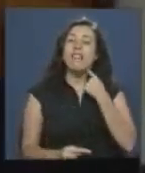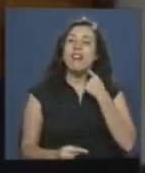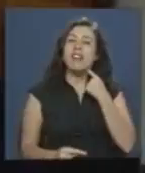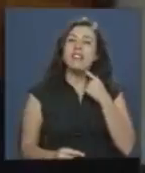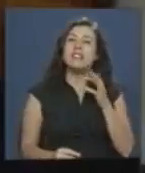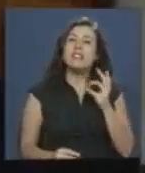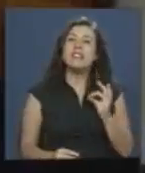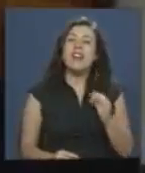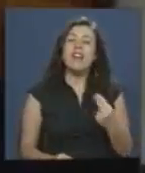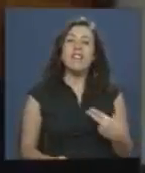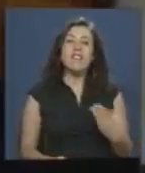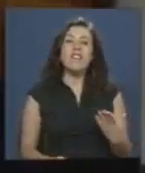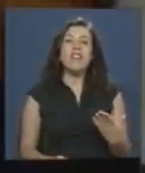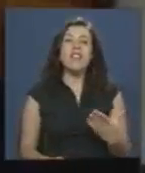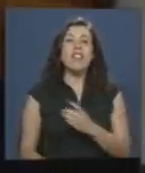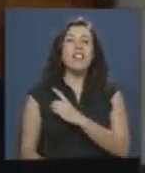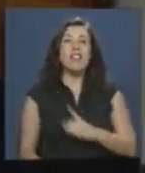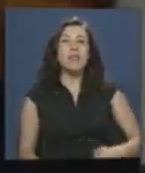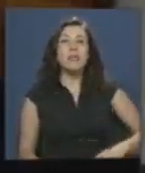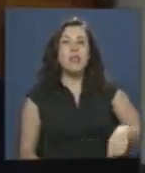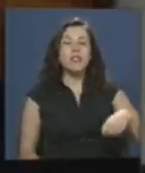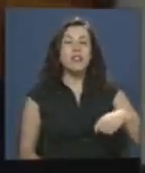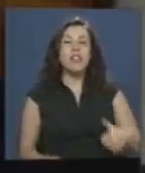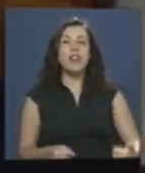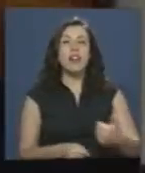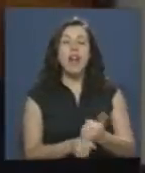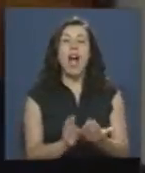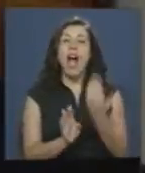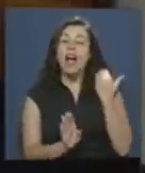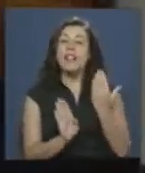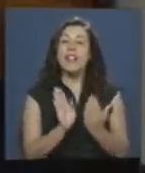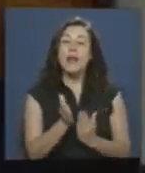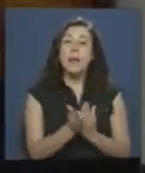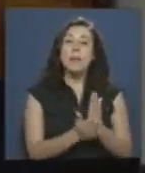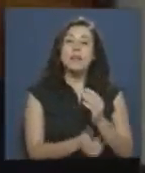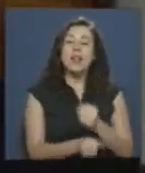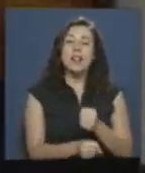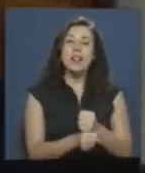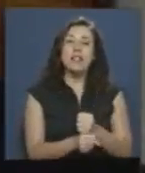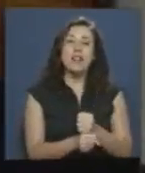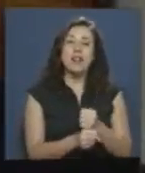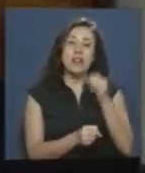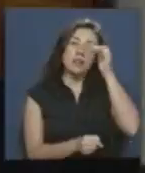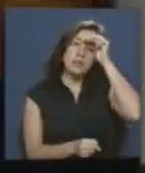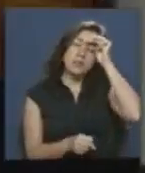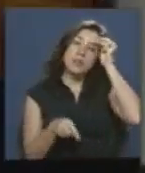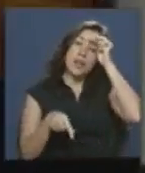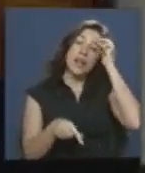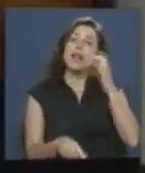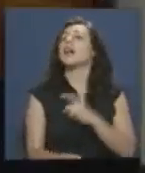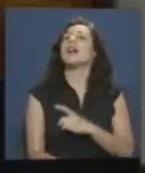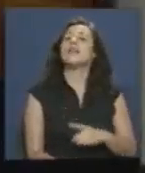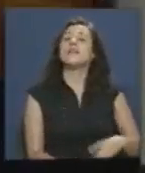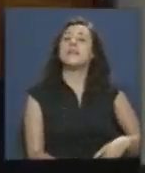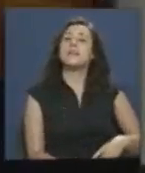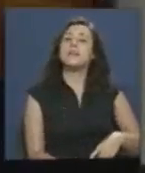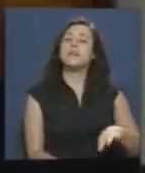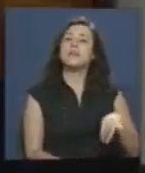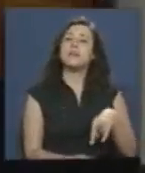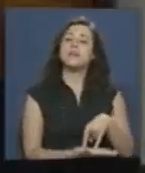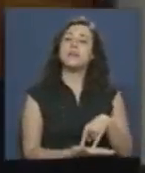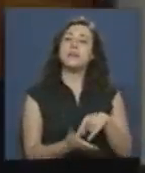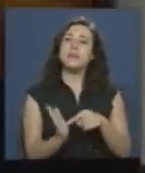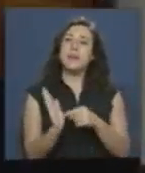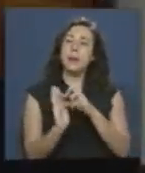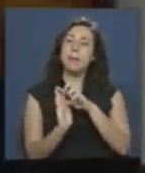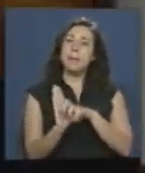del diputado y senador reemplazante antes de comenzar siquiera a ejercer su función en el Parlamento. Este proyecto de reforma